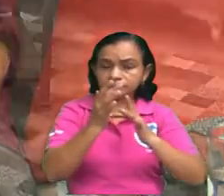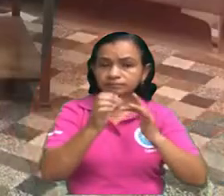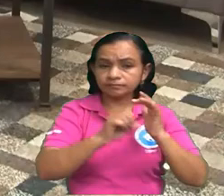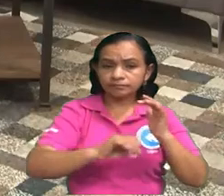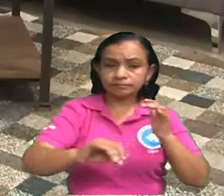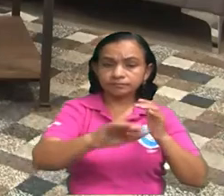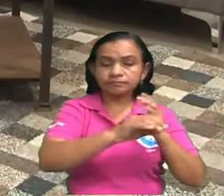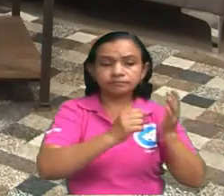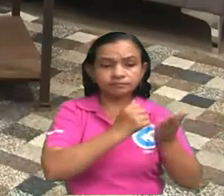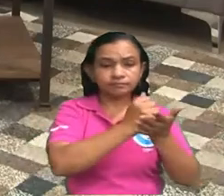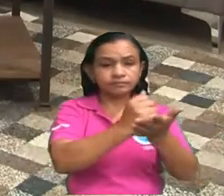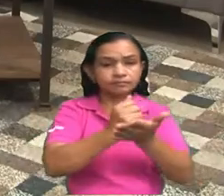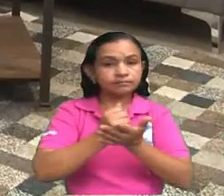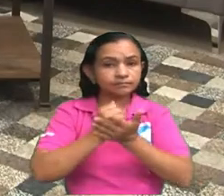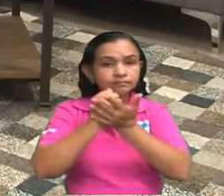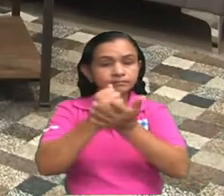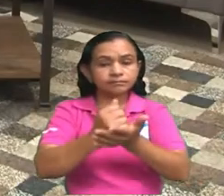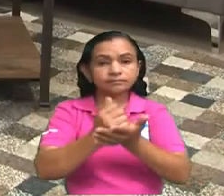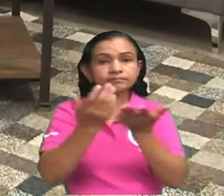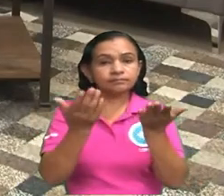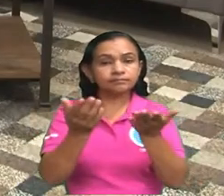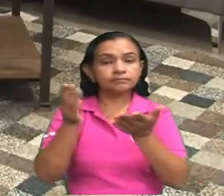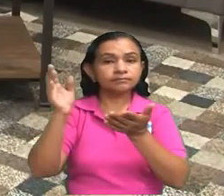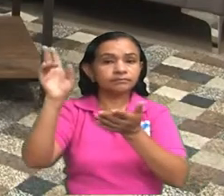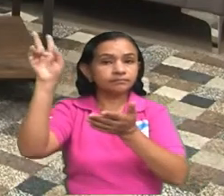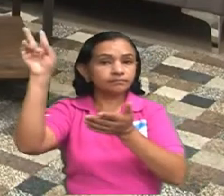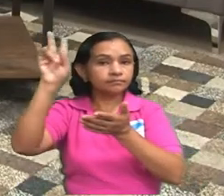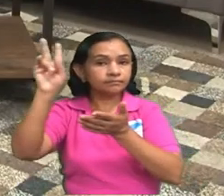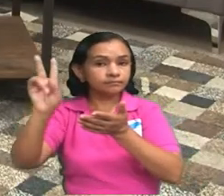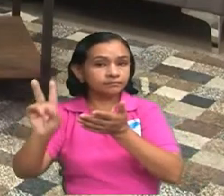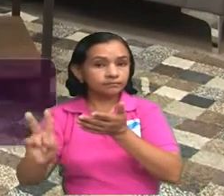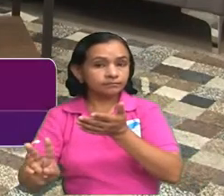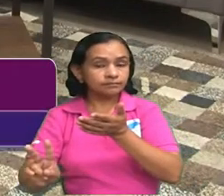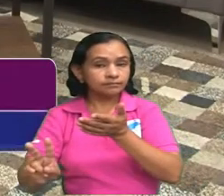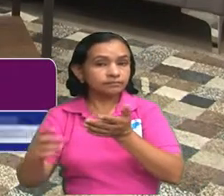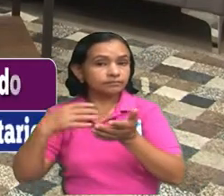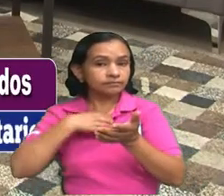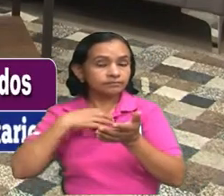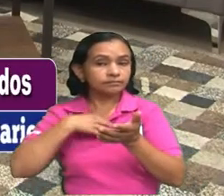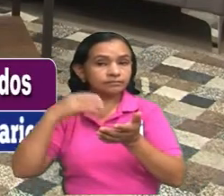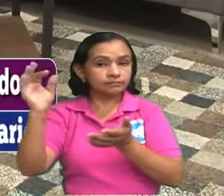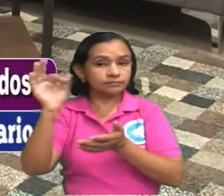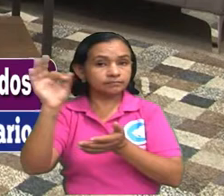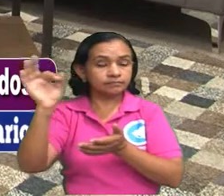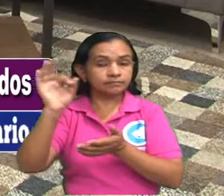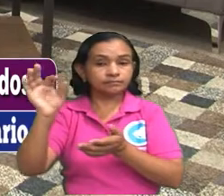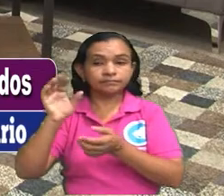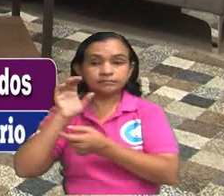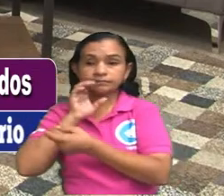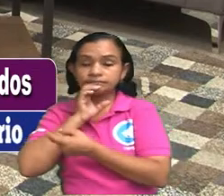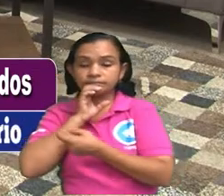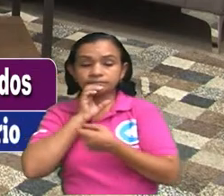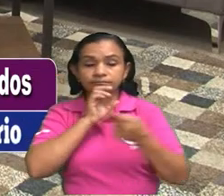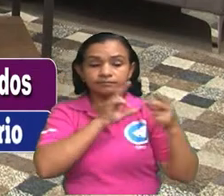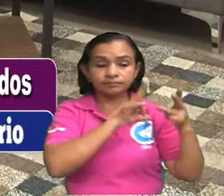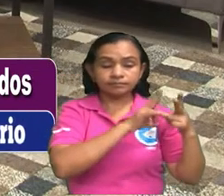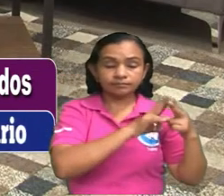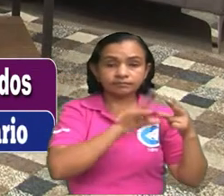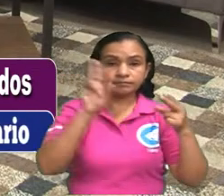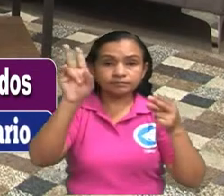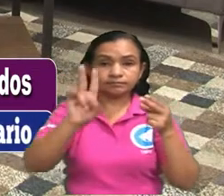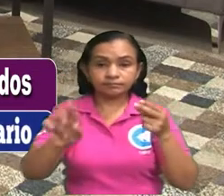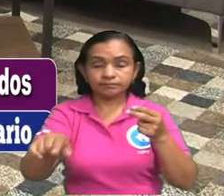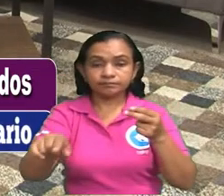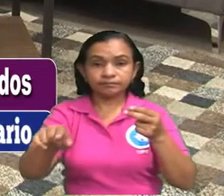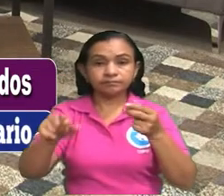y solidario, y la Revolución Bolivariana también tiene su propio modelo, donde tienen los pilares fundamentales, que es